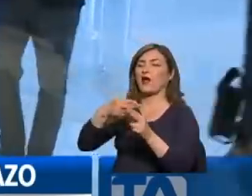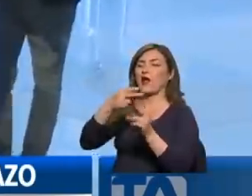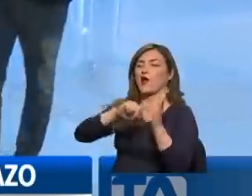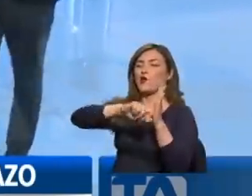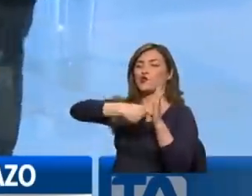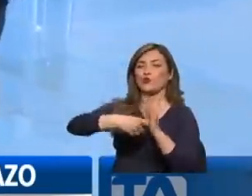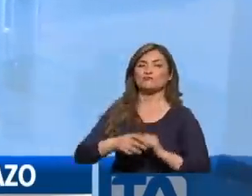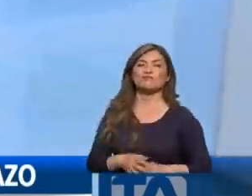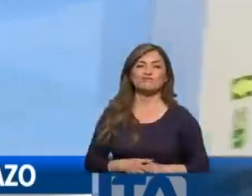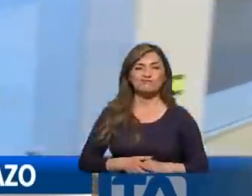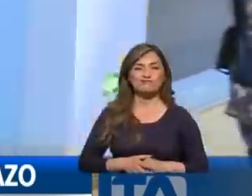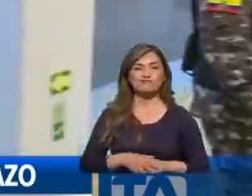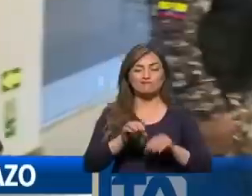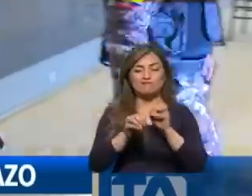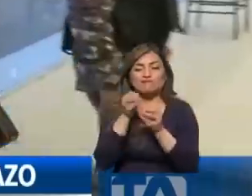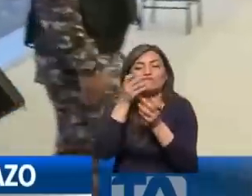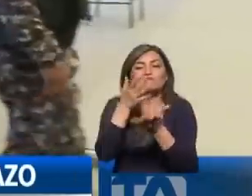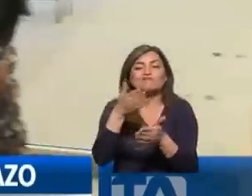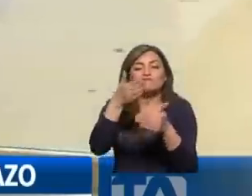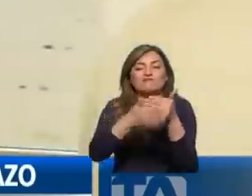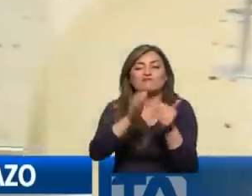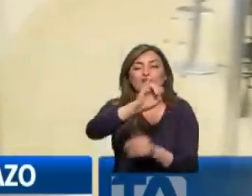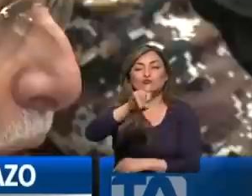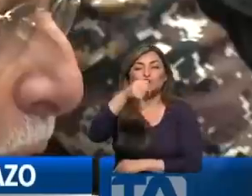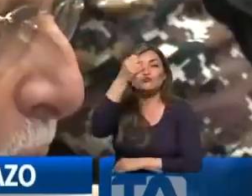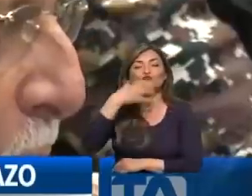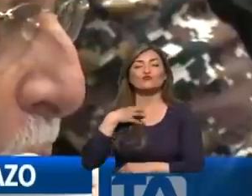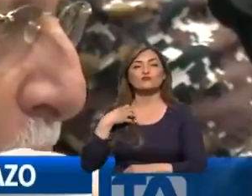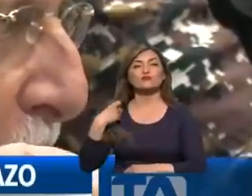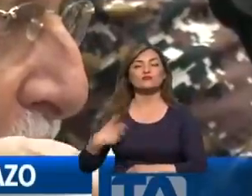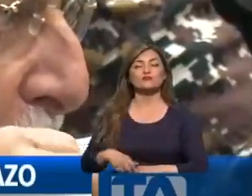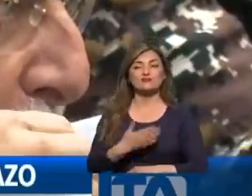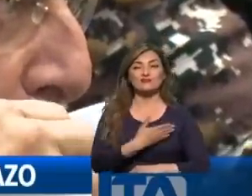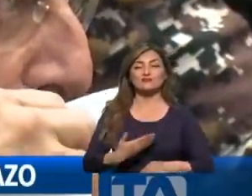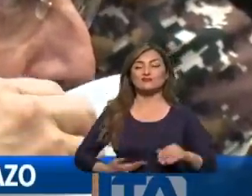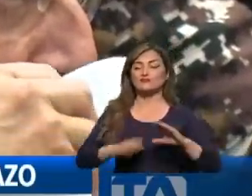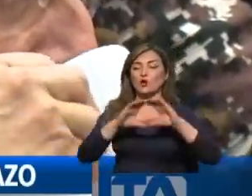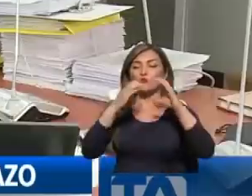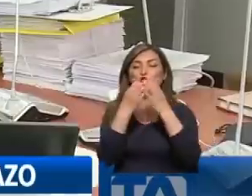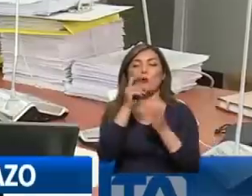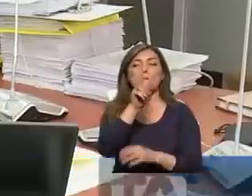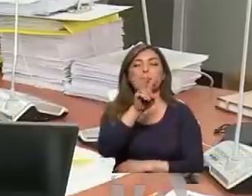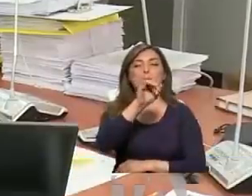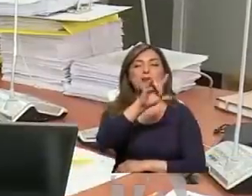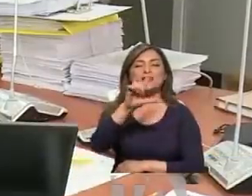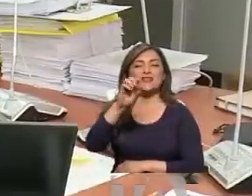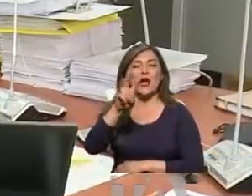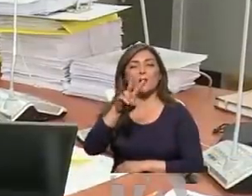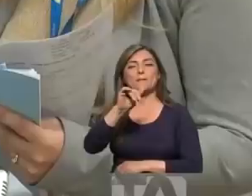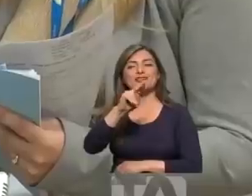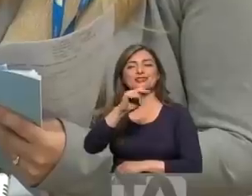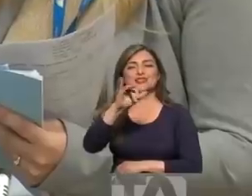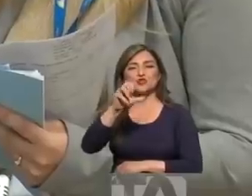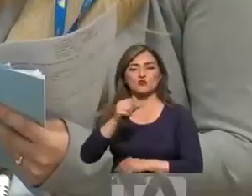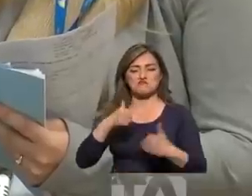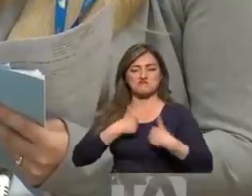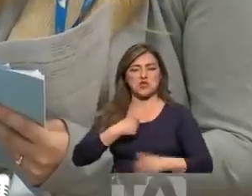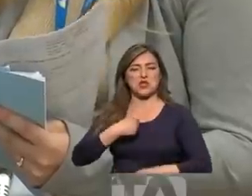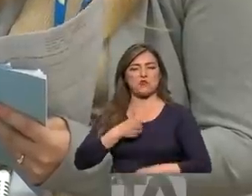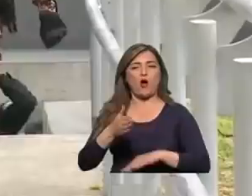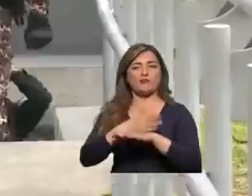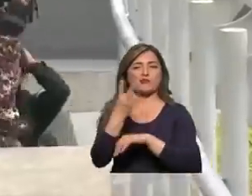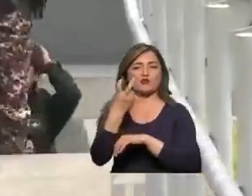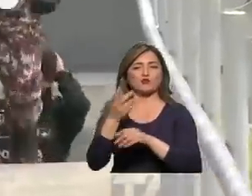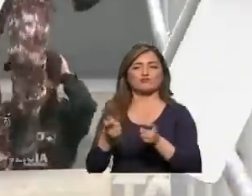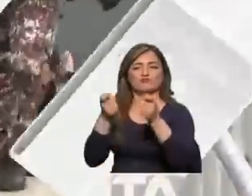El informe deben presentarlo hasta este jueves. Villavicencio dijo que él mismo entregará el documento antes del